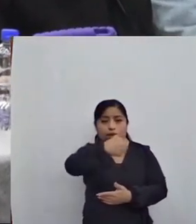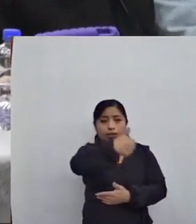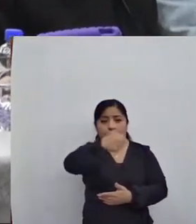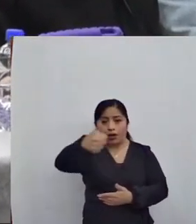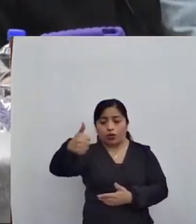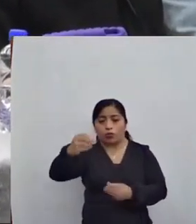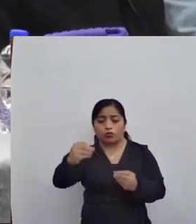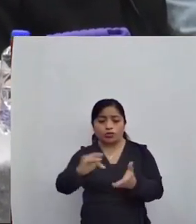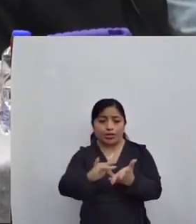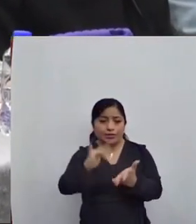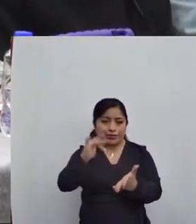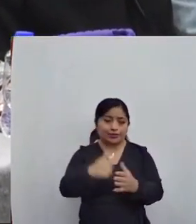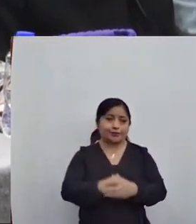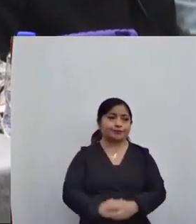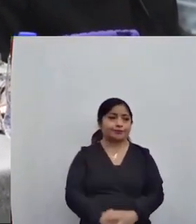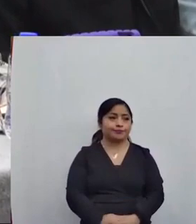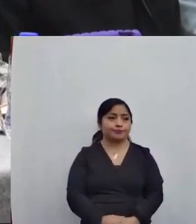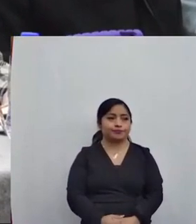Gracias.